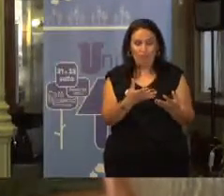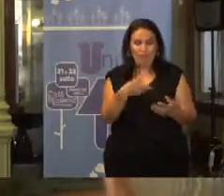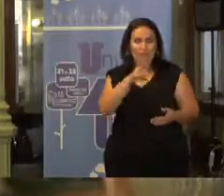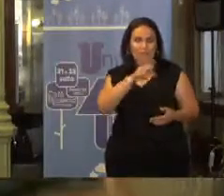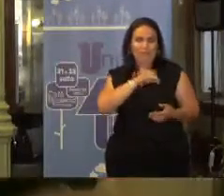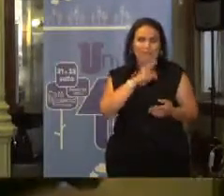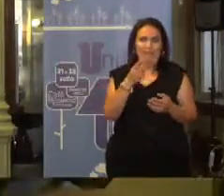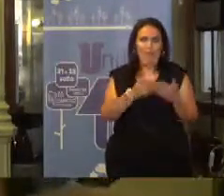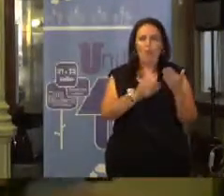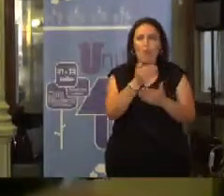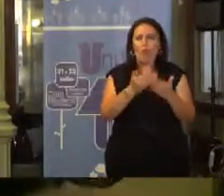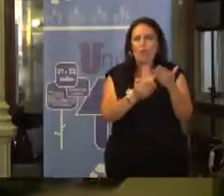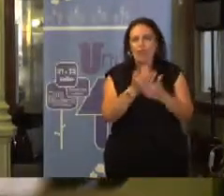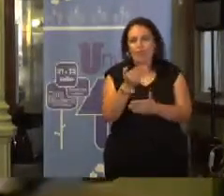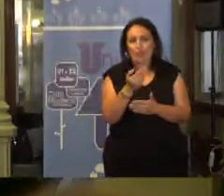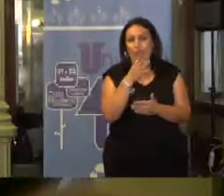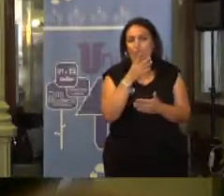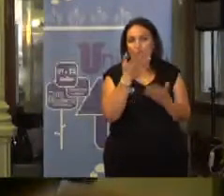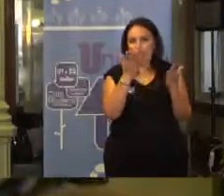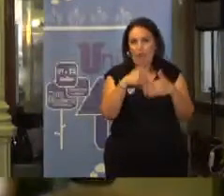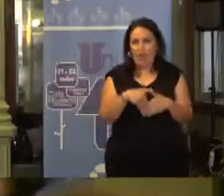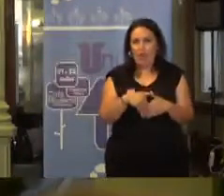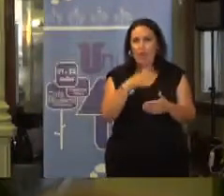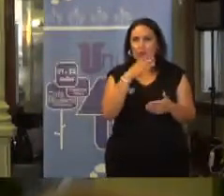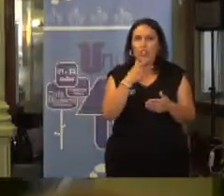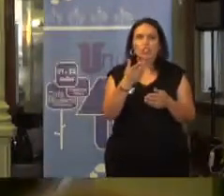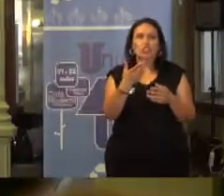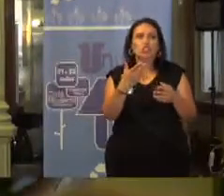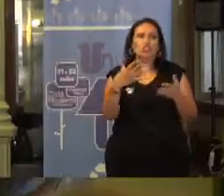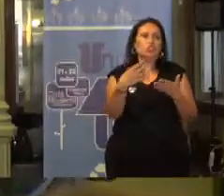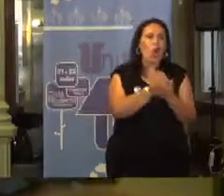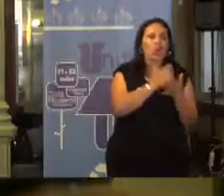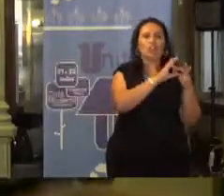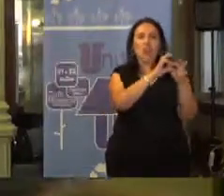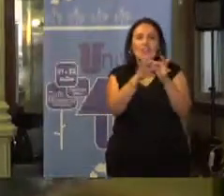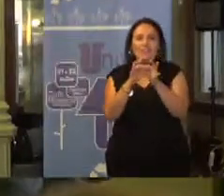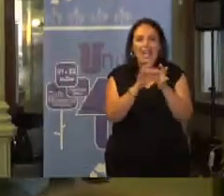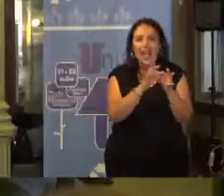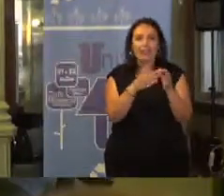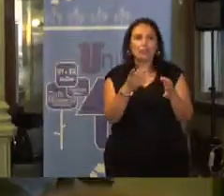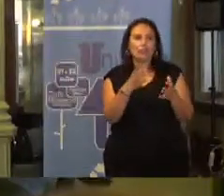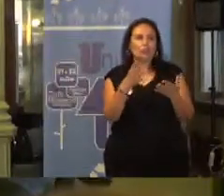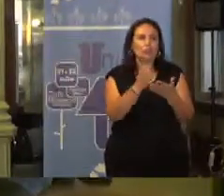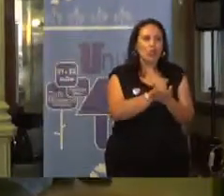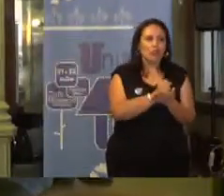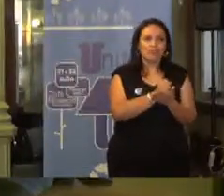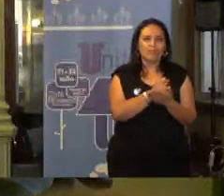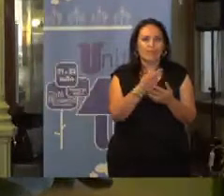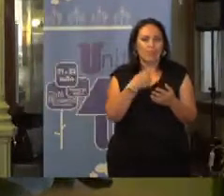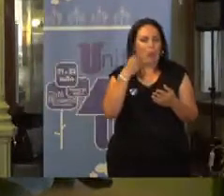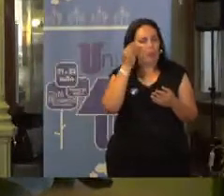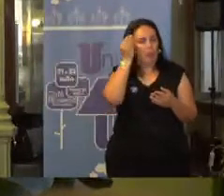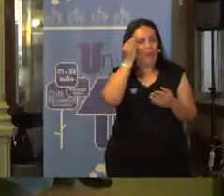vanguarda, máis alá de que todos usamos as redes, de que todos estamos hiperconectados, pero creo que por aí habería que